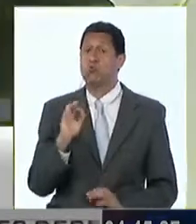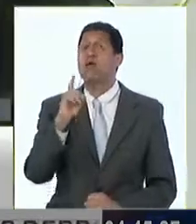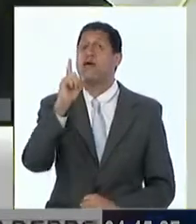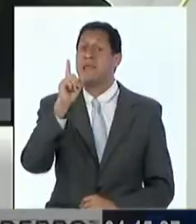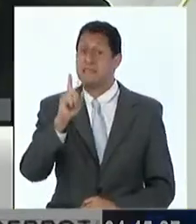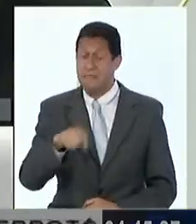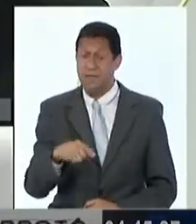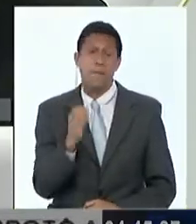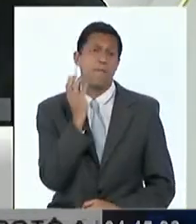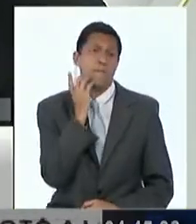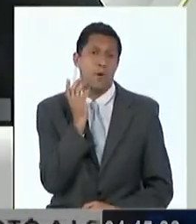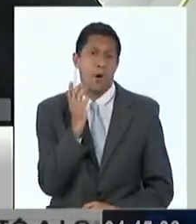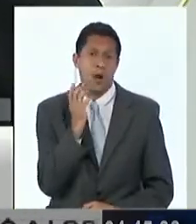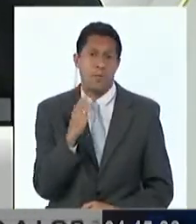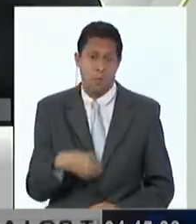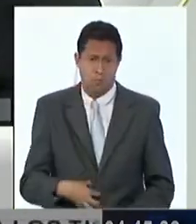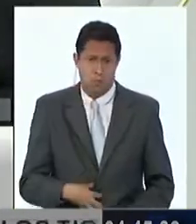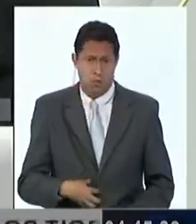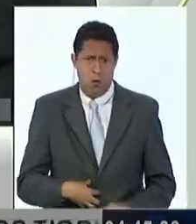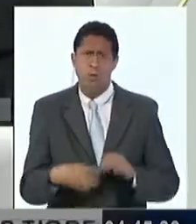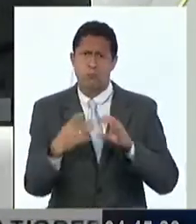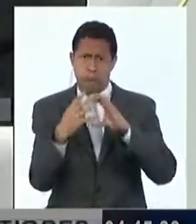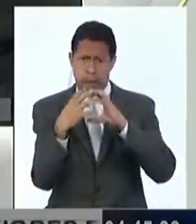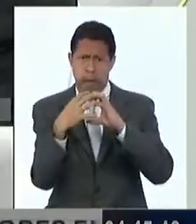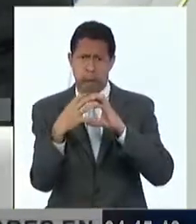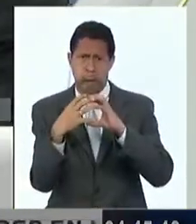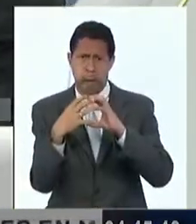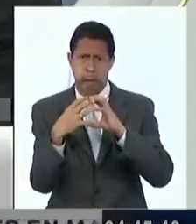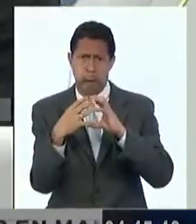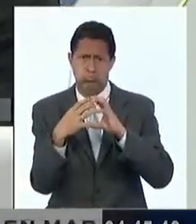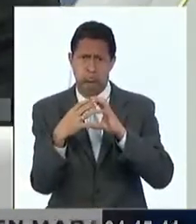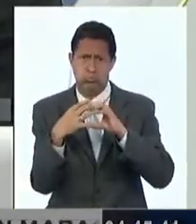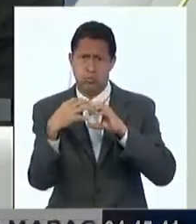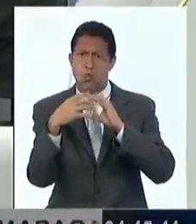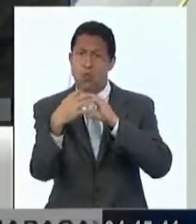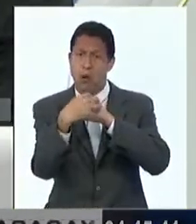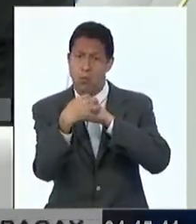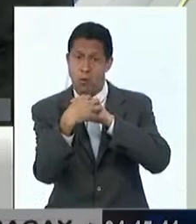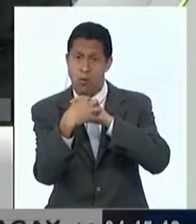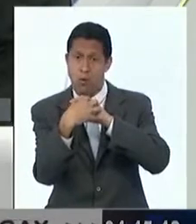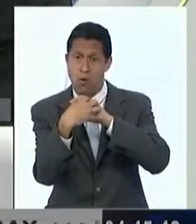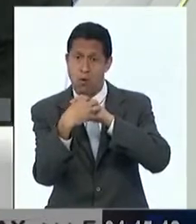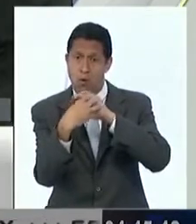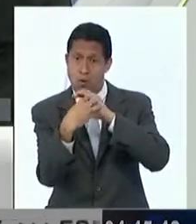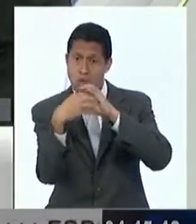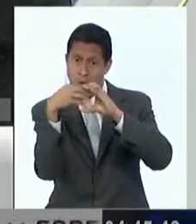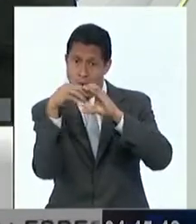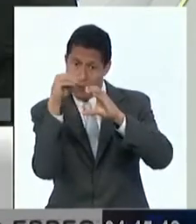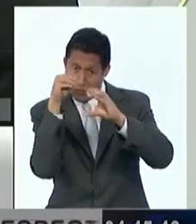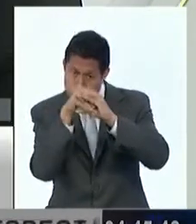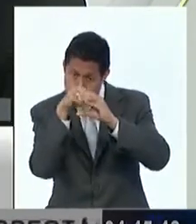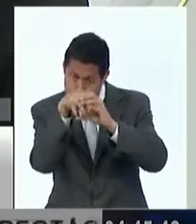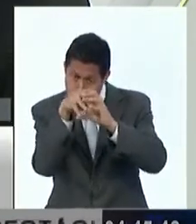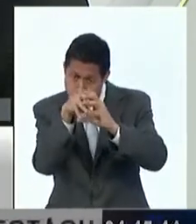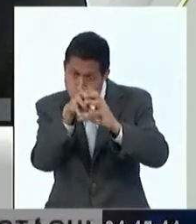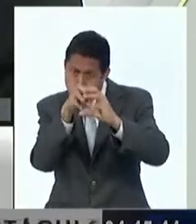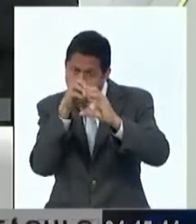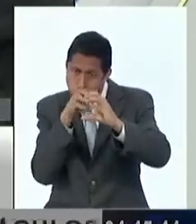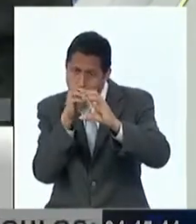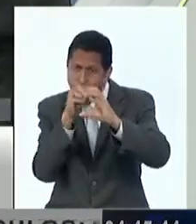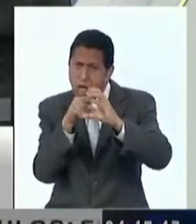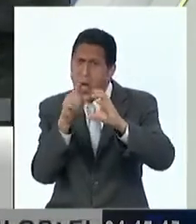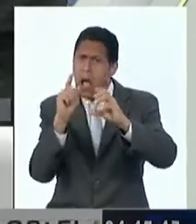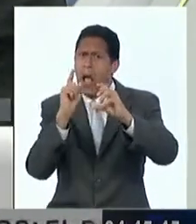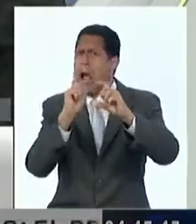ya cuando el mioma el fibromas se ubica de manera su mucosa es decir dentro de la cavidad endometrial nosotros tenemos que